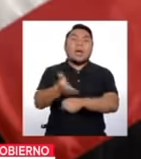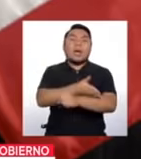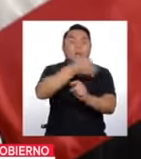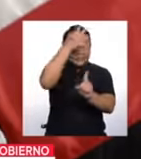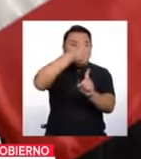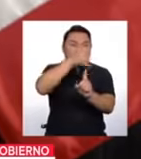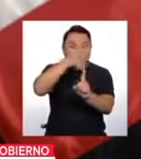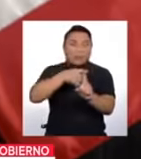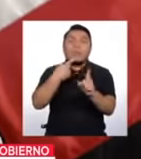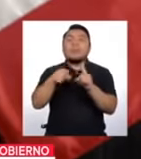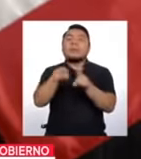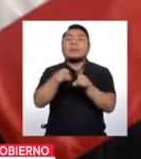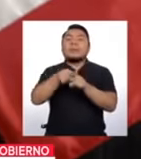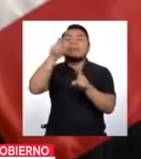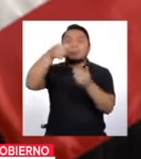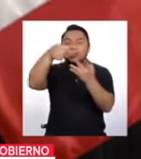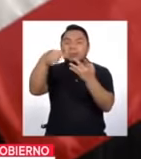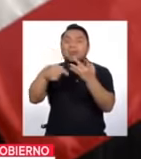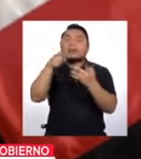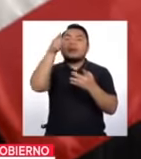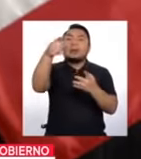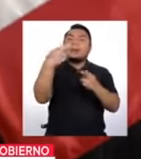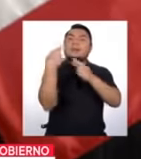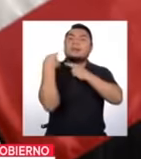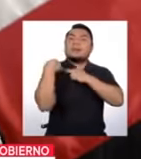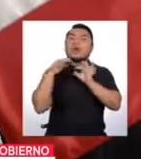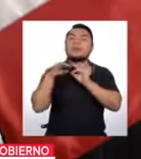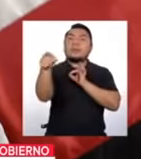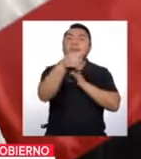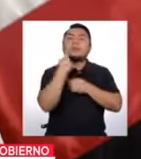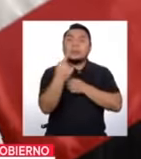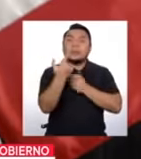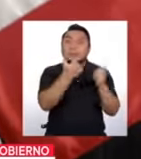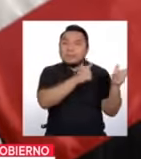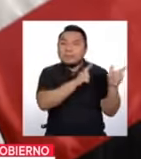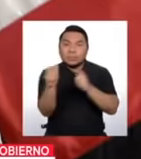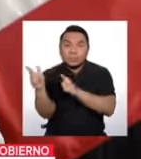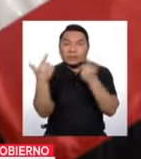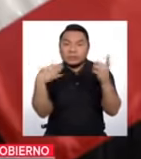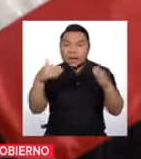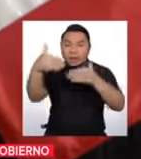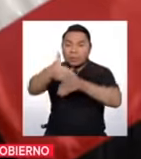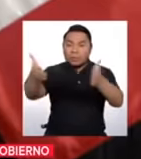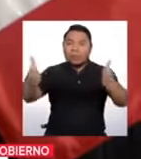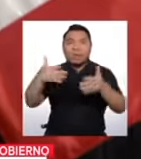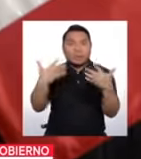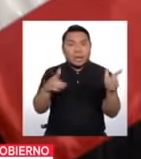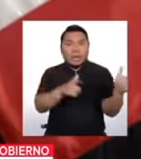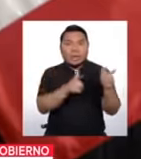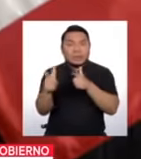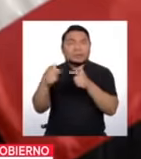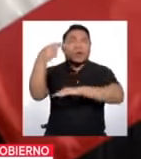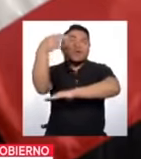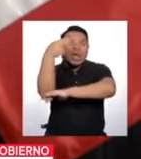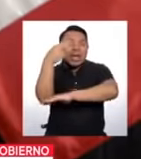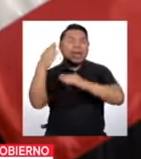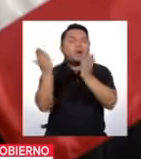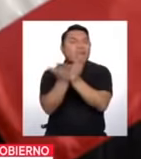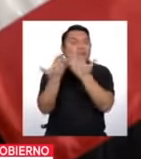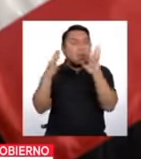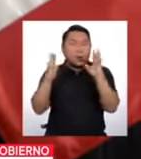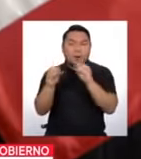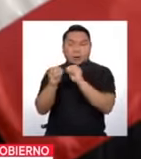complejos los que se requieren y por eso a veces demora un poco porque podemos tener la disponibilidad, la movilidad puede estar, pero